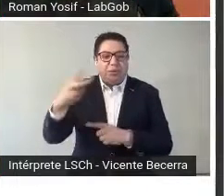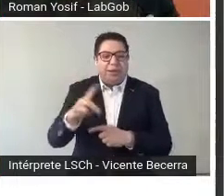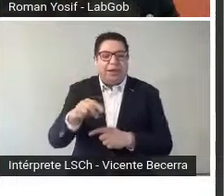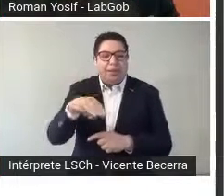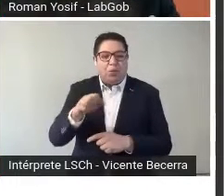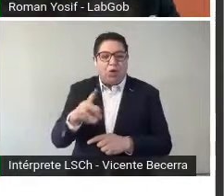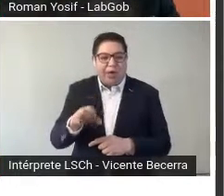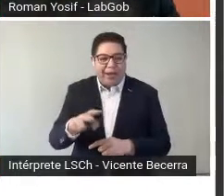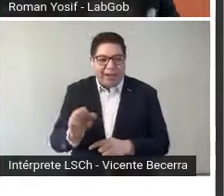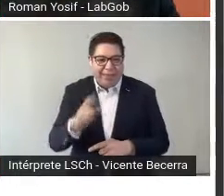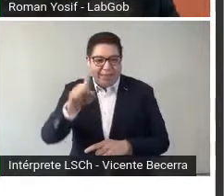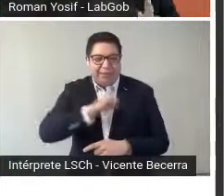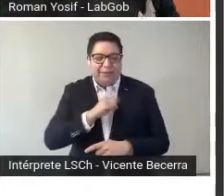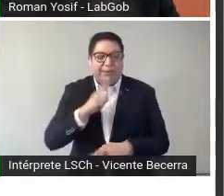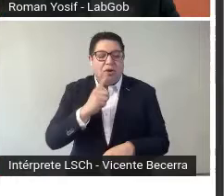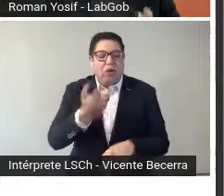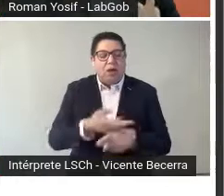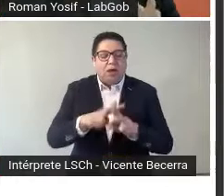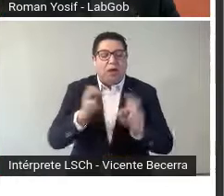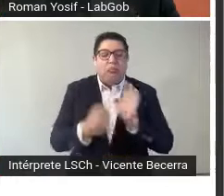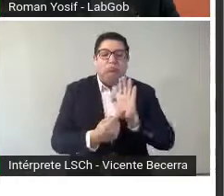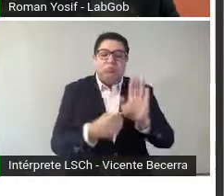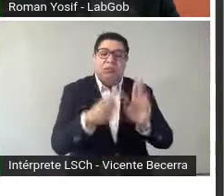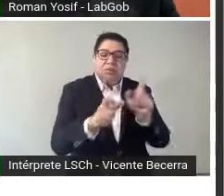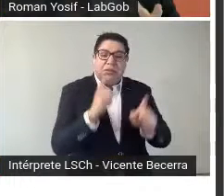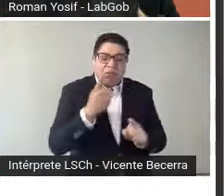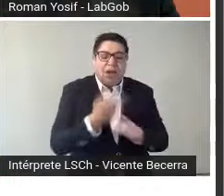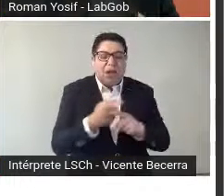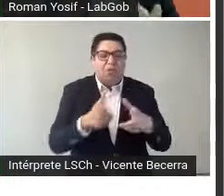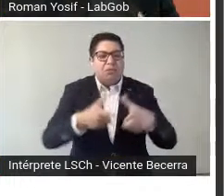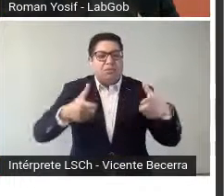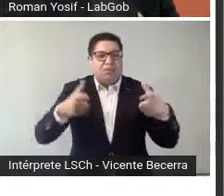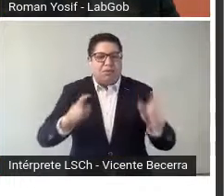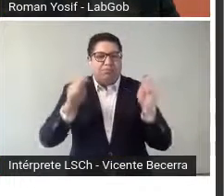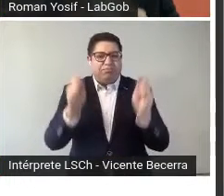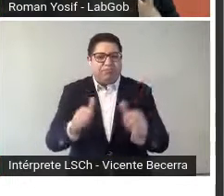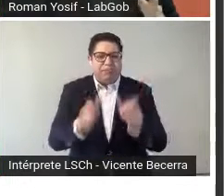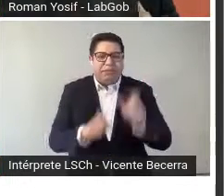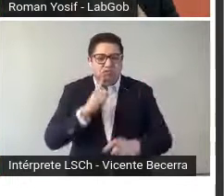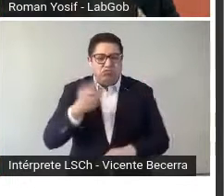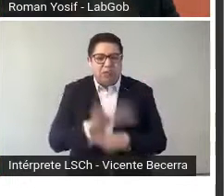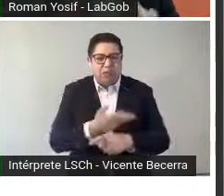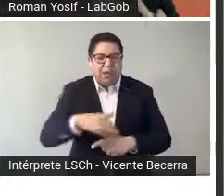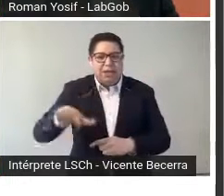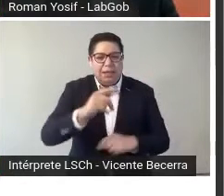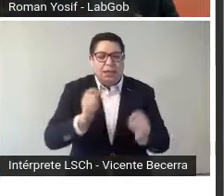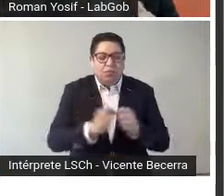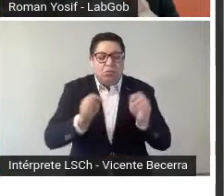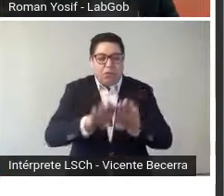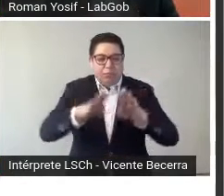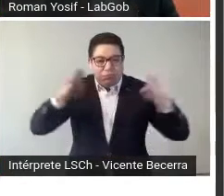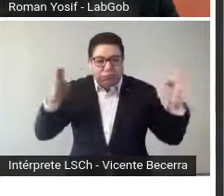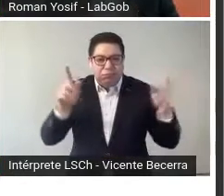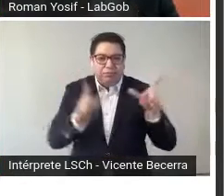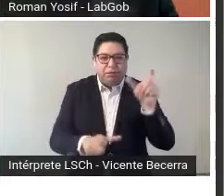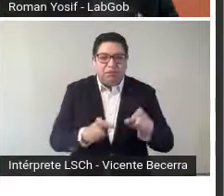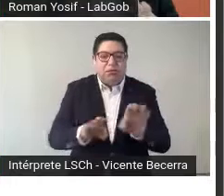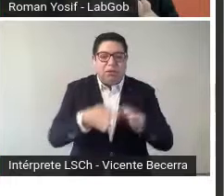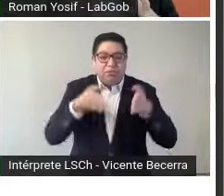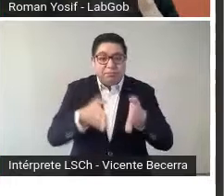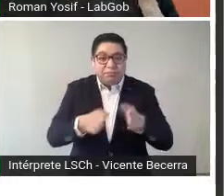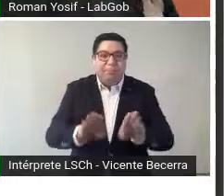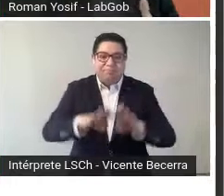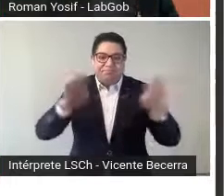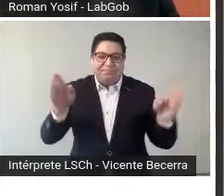nos demostró de que había un potencial gigantesco en activar un espacio descentralizado de conexión, de aprendizaje,